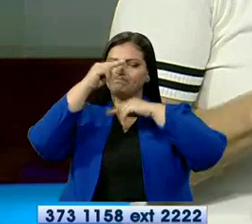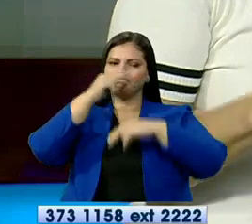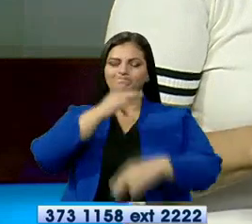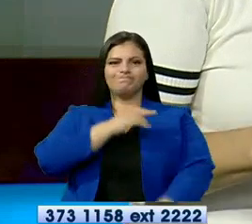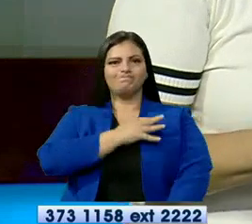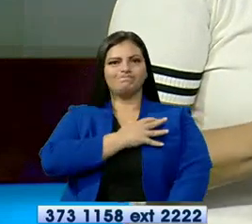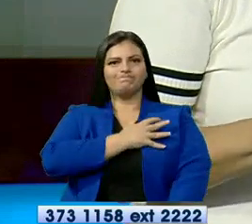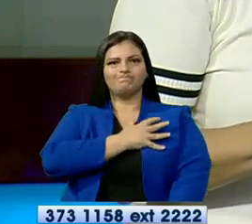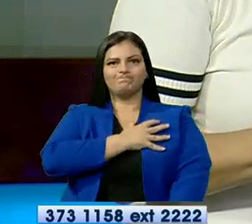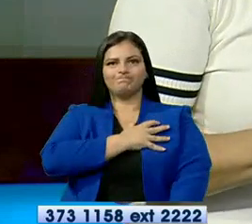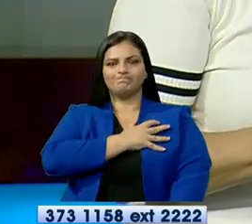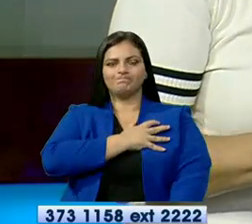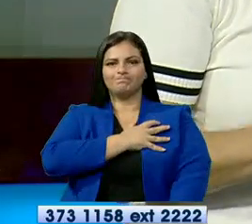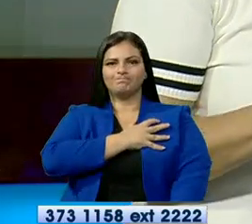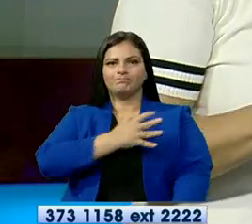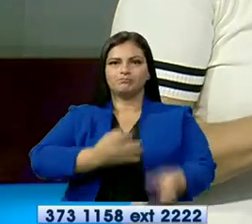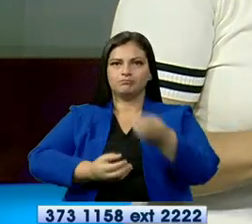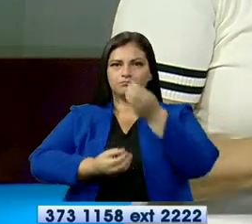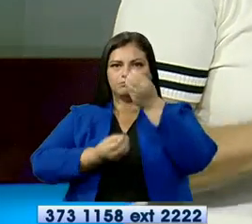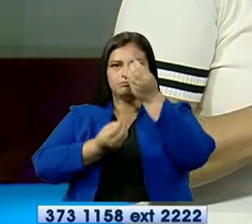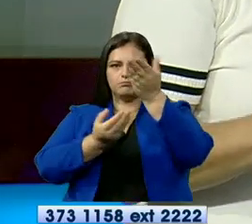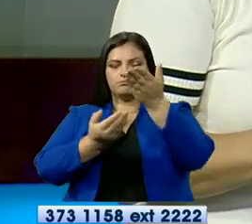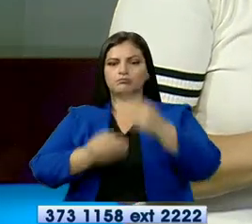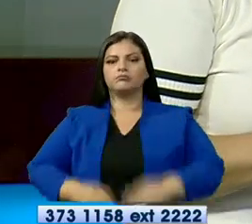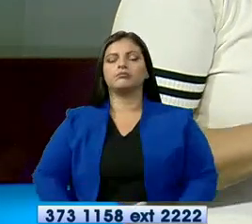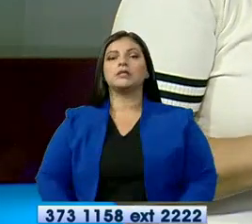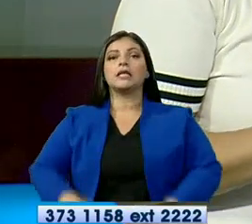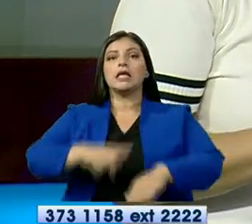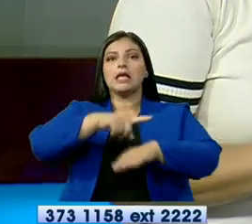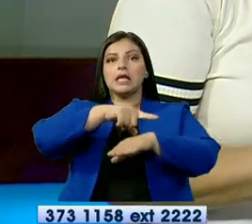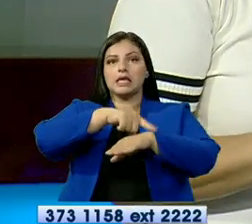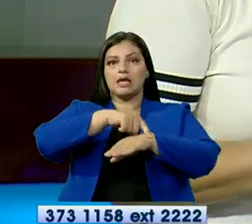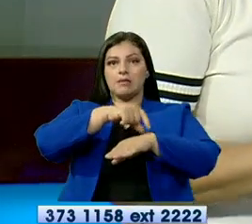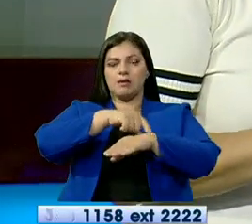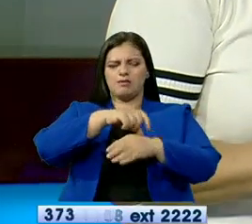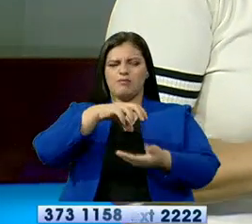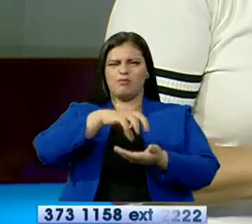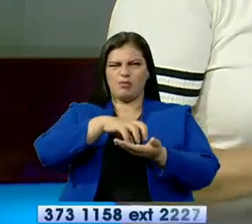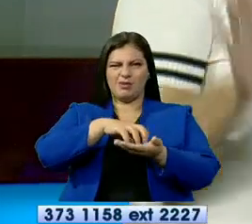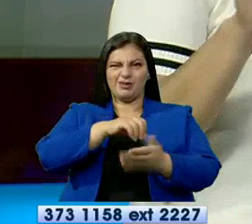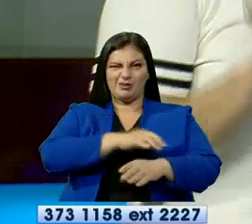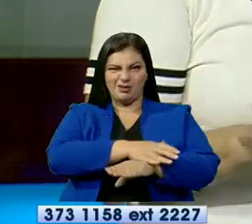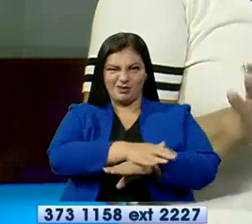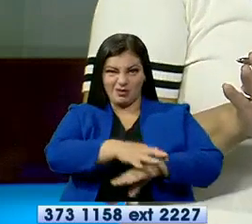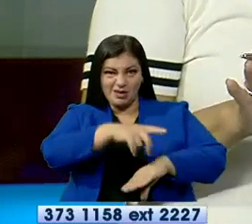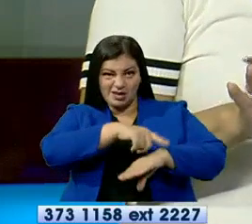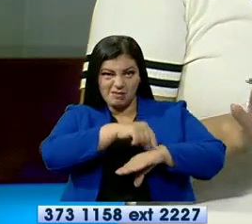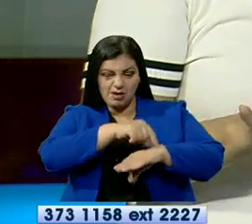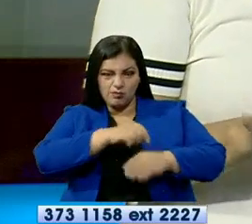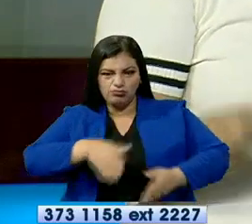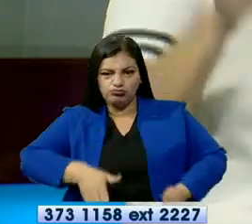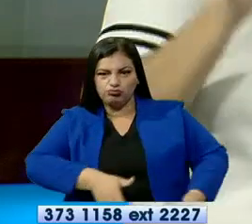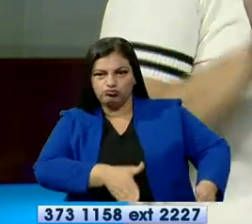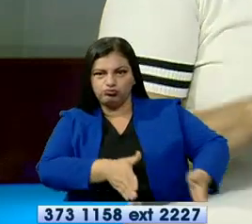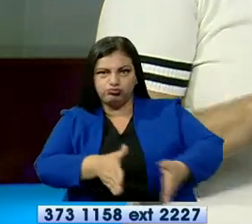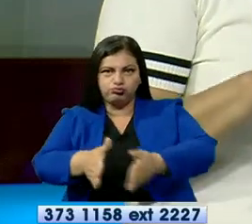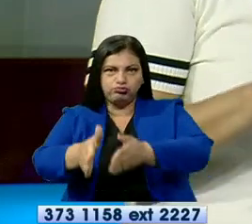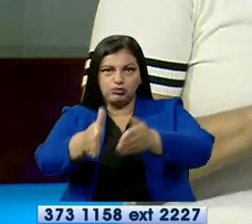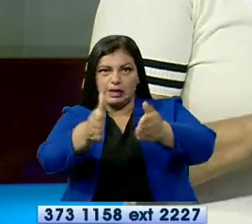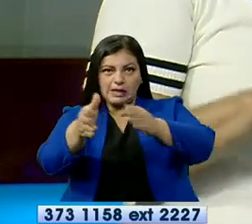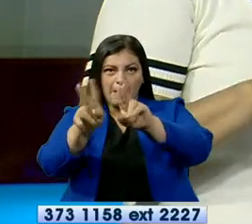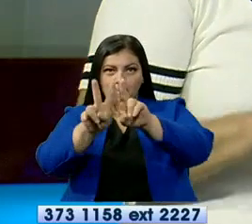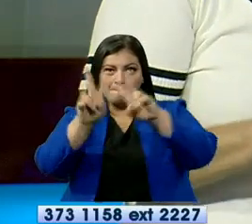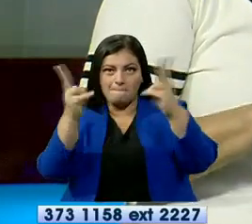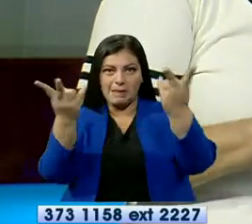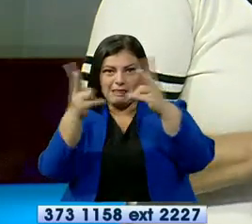de tránsito se registró en la vía Ventanas Quevedo, esto en la provincia de Los Ríos. Escuchen con atención, la camioneta en la que